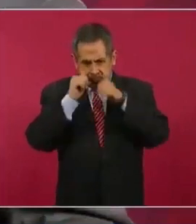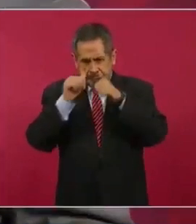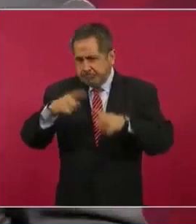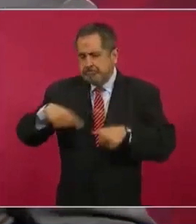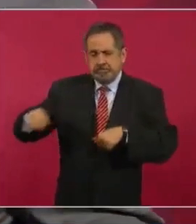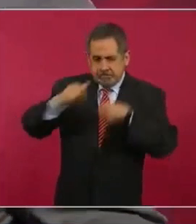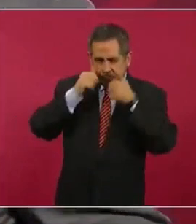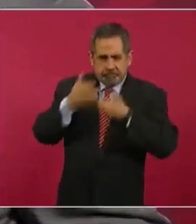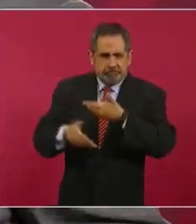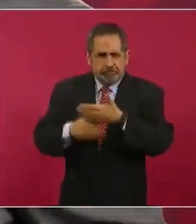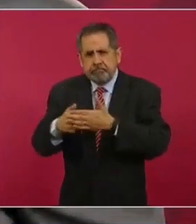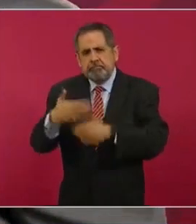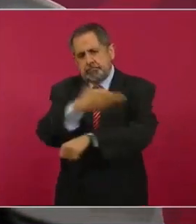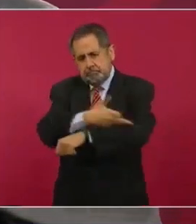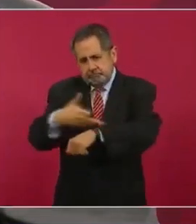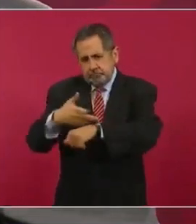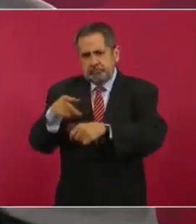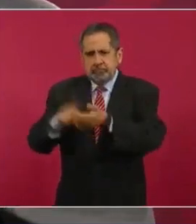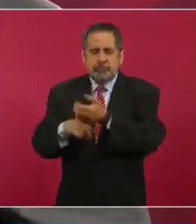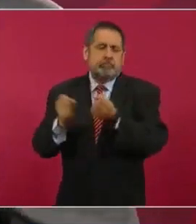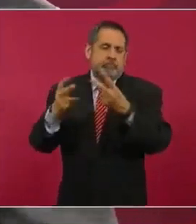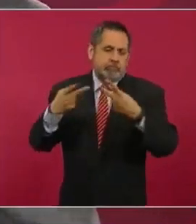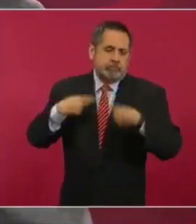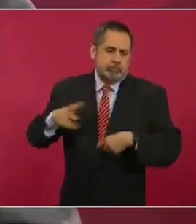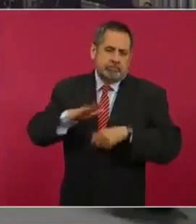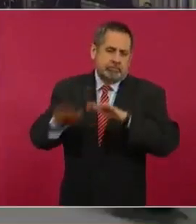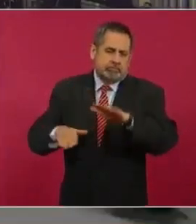Vamos a sus familiares, porque ya muchos ya… Ya